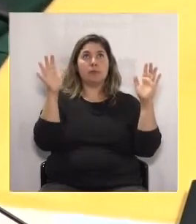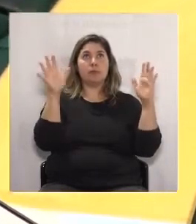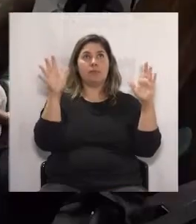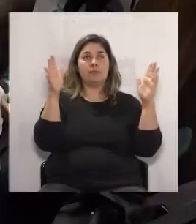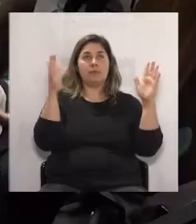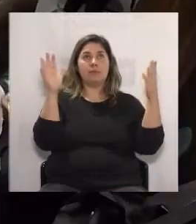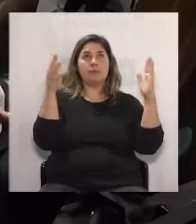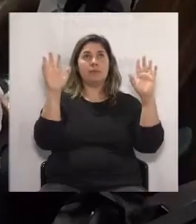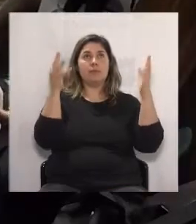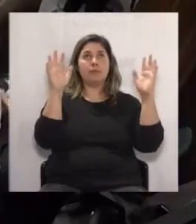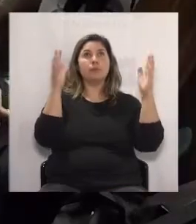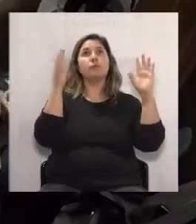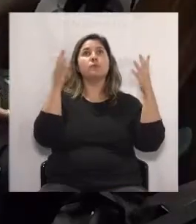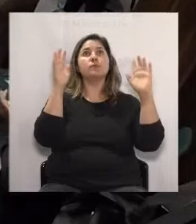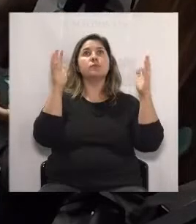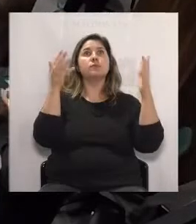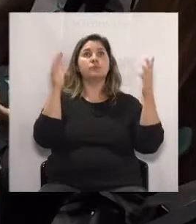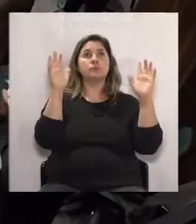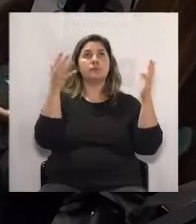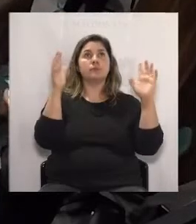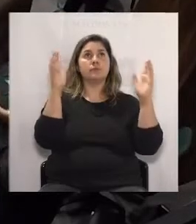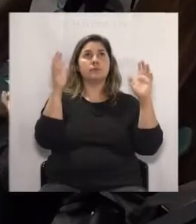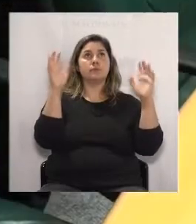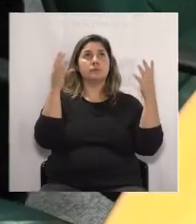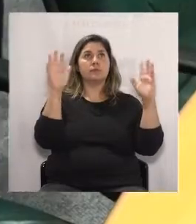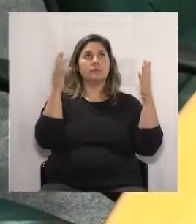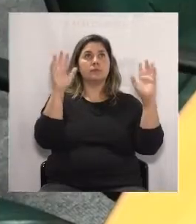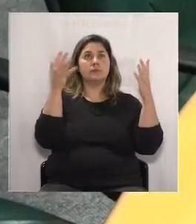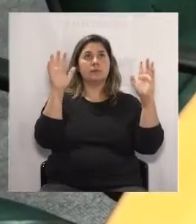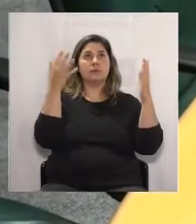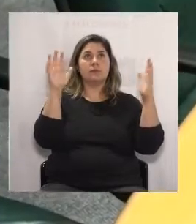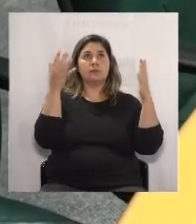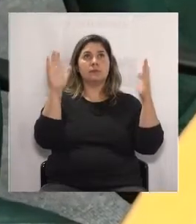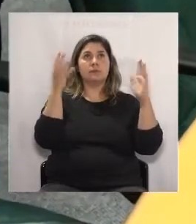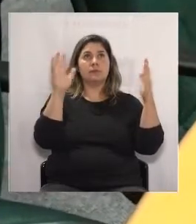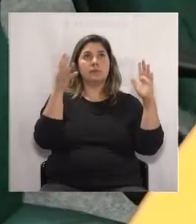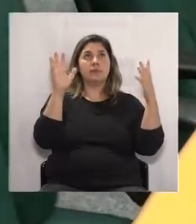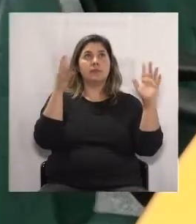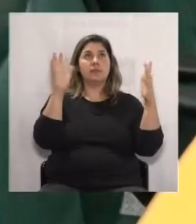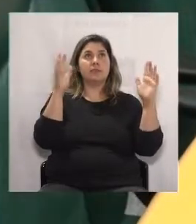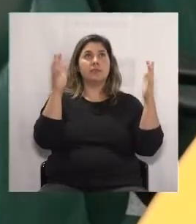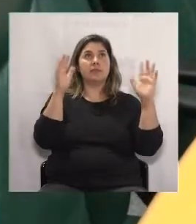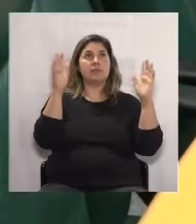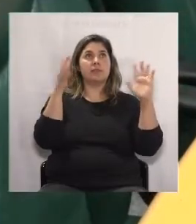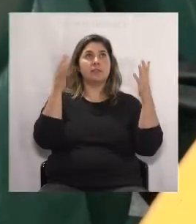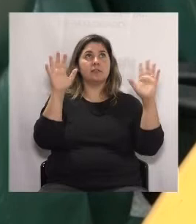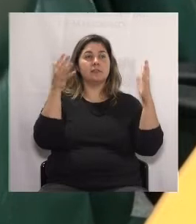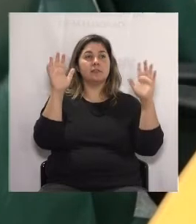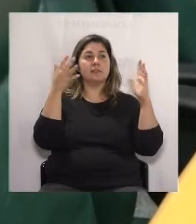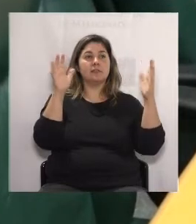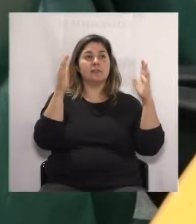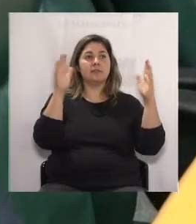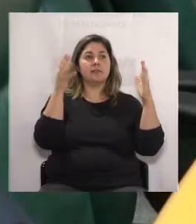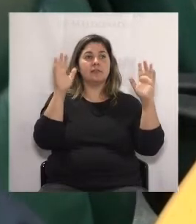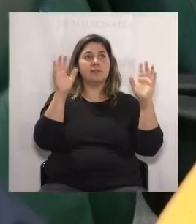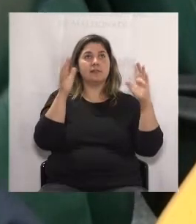una beca 100% de medicina hoy en día tenemos en esa comisión dos becas 100% de escribanía o vacía dos becas 100% de lo que son gestión